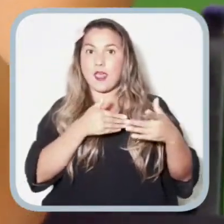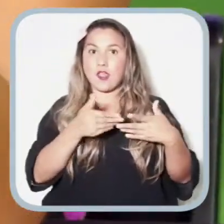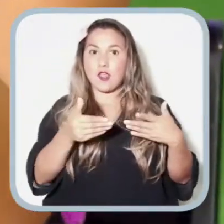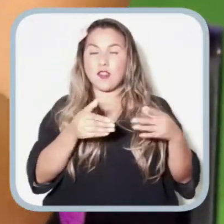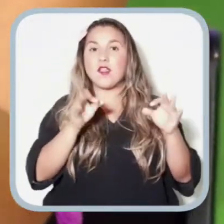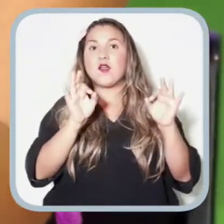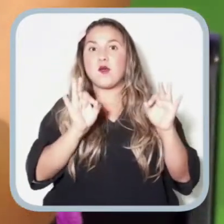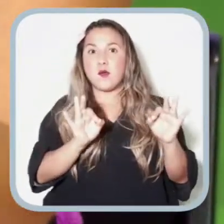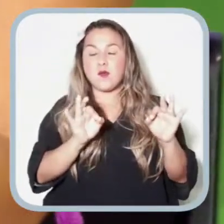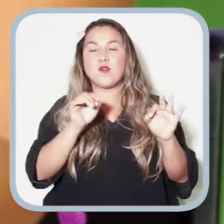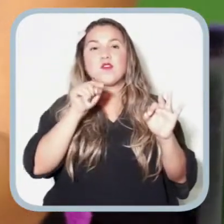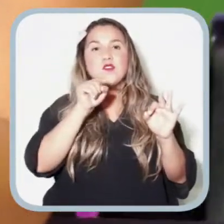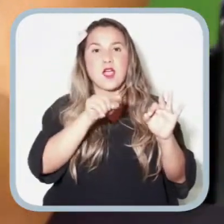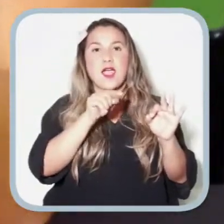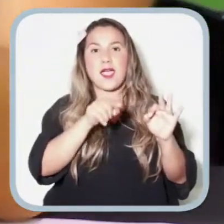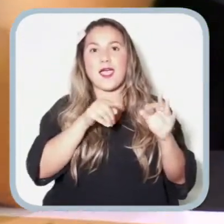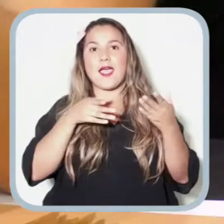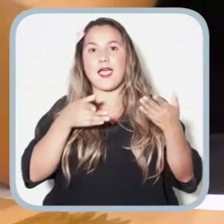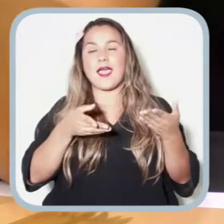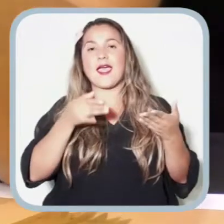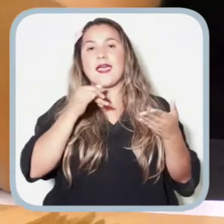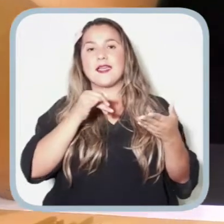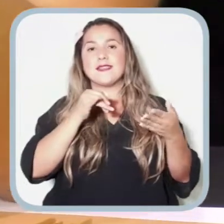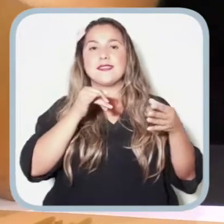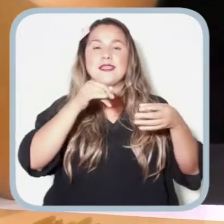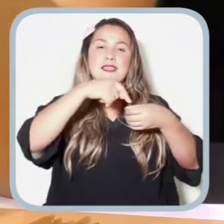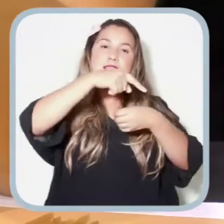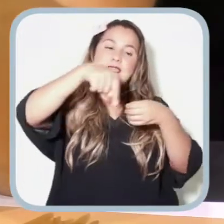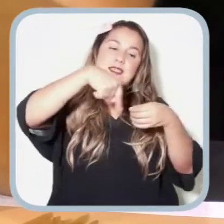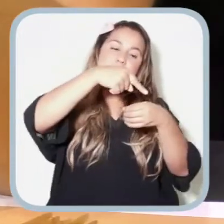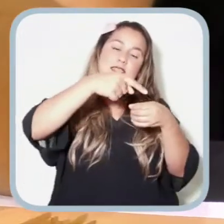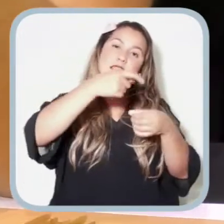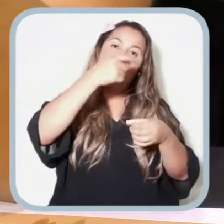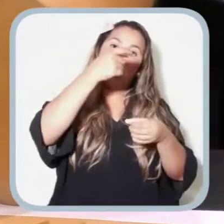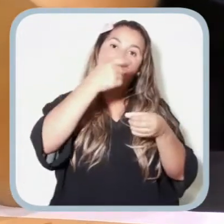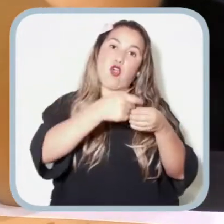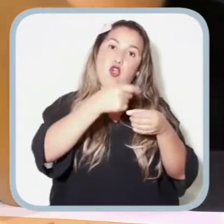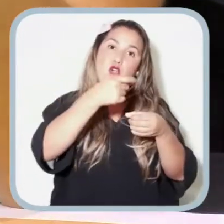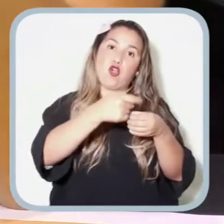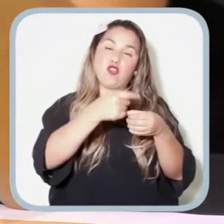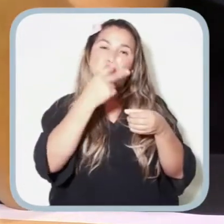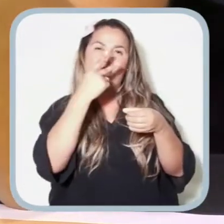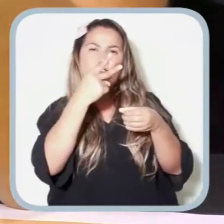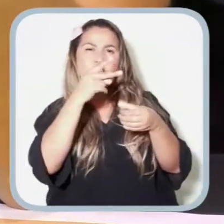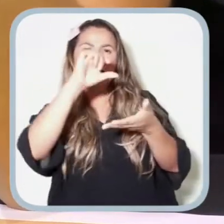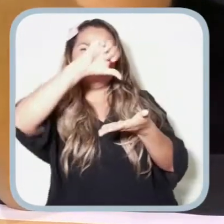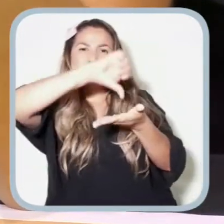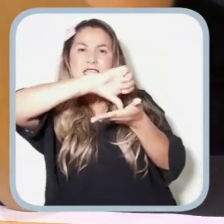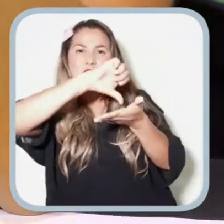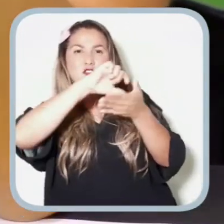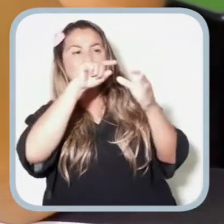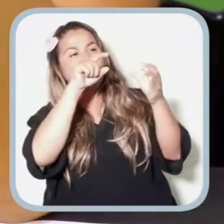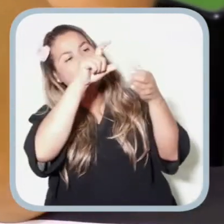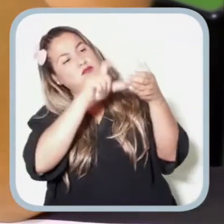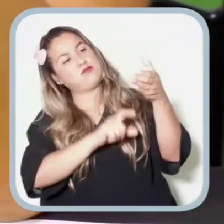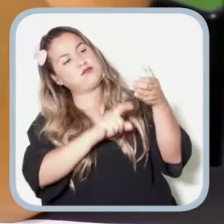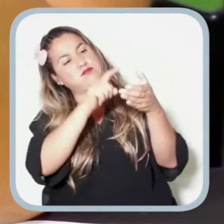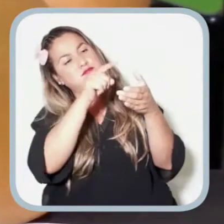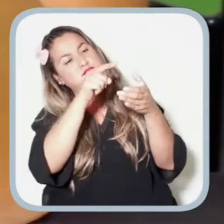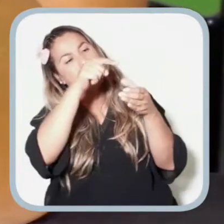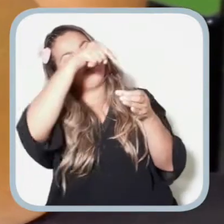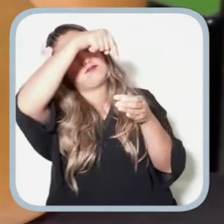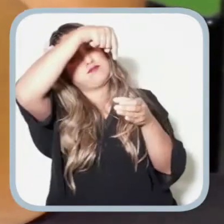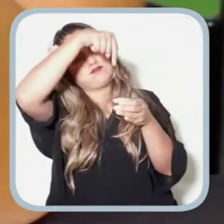aquí en esta parte en la parte del corcho ubicó un centro ubicó un